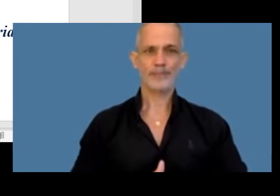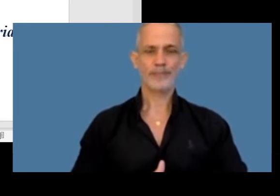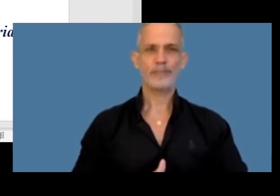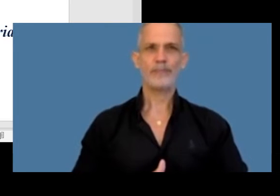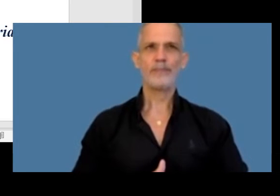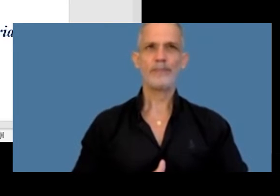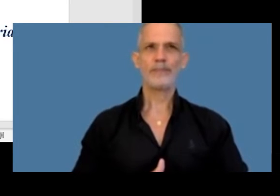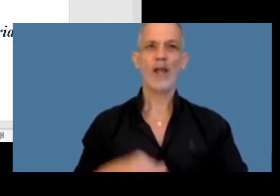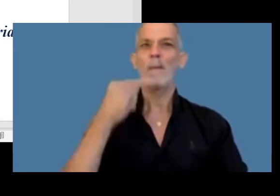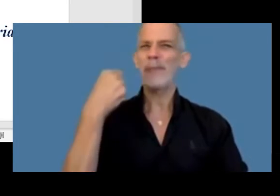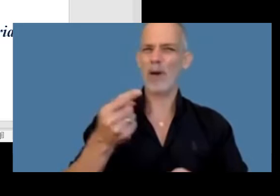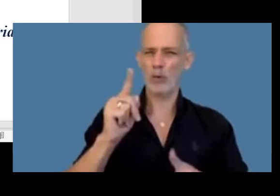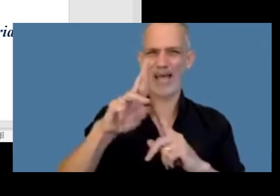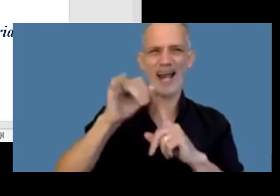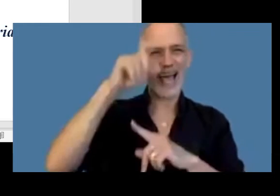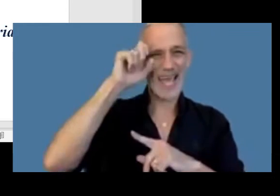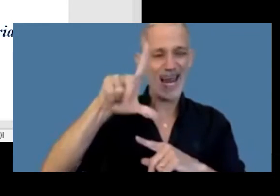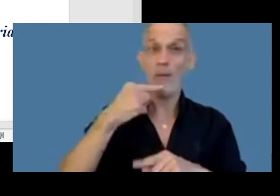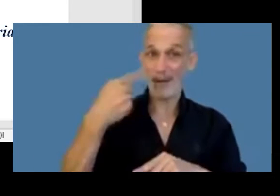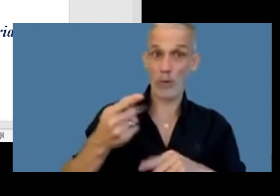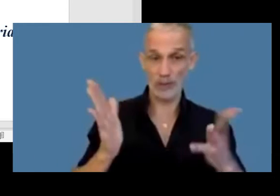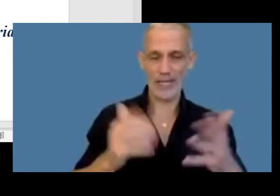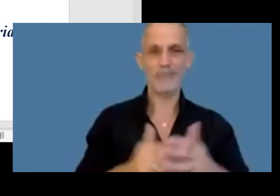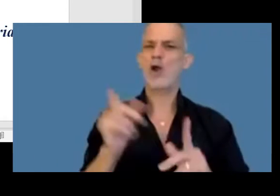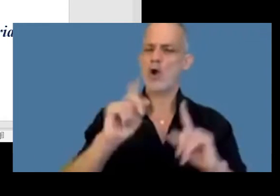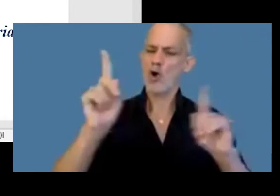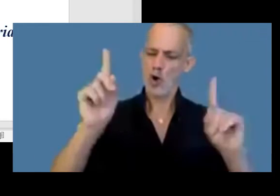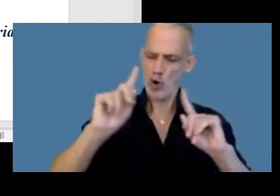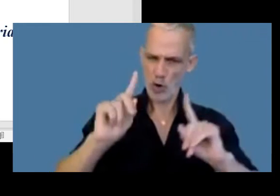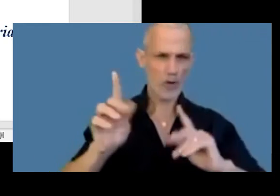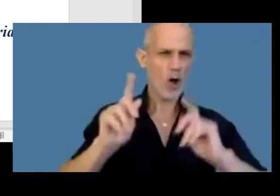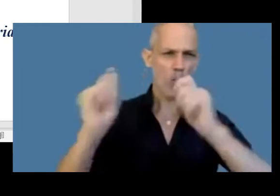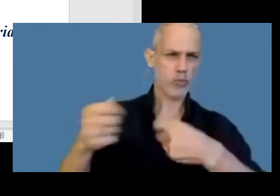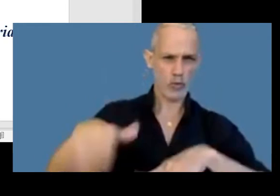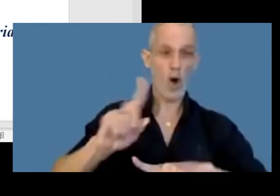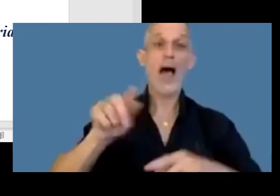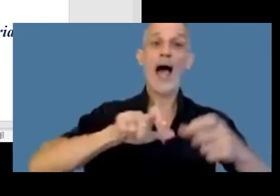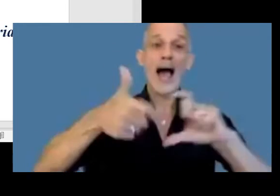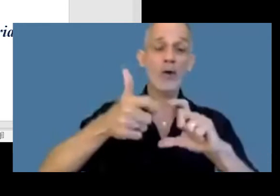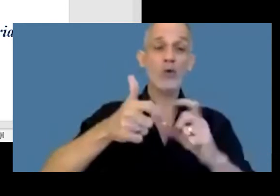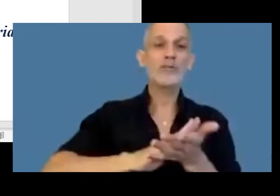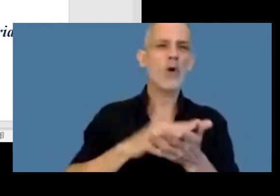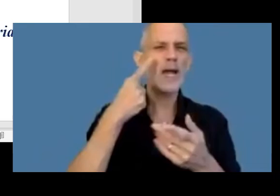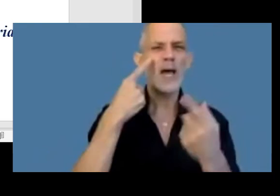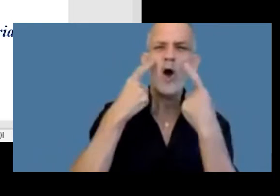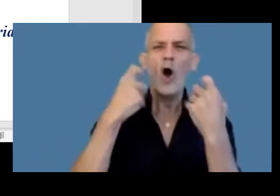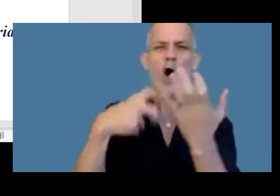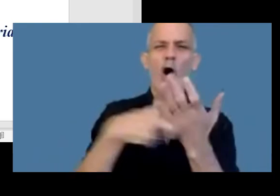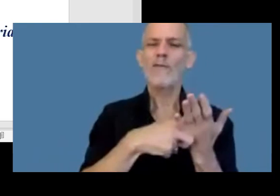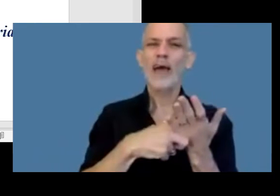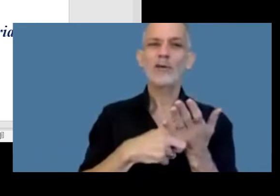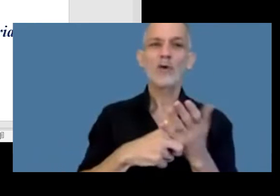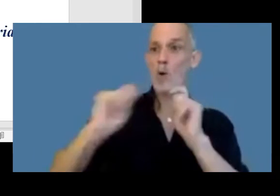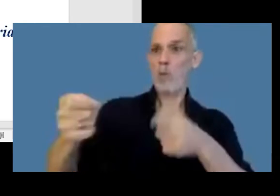Es una pregunta, dice. Ah, no. Los ajustes de fiscalización no se condonan, o sea,